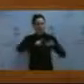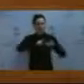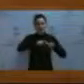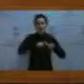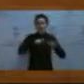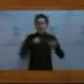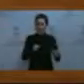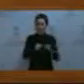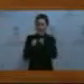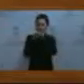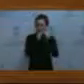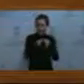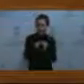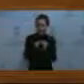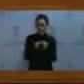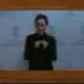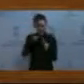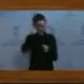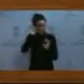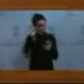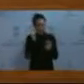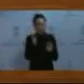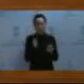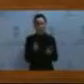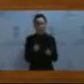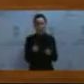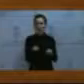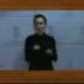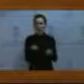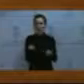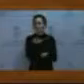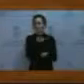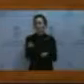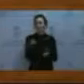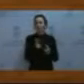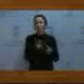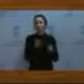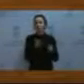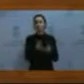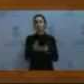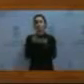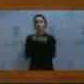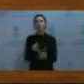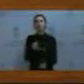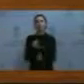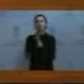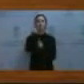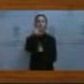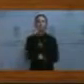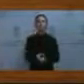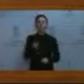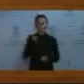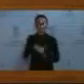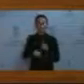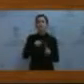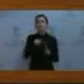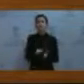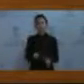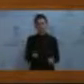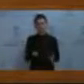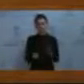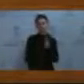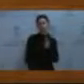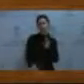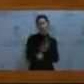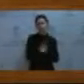una unidad racionalizada que fomente de forma eficiente la lucha contra el fraude y la corrupción. Y no podemos consentir